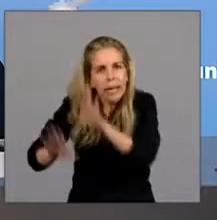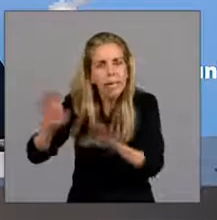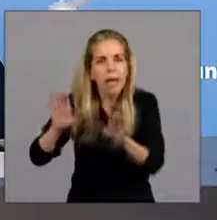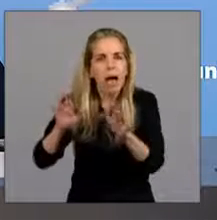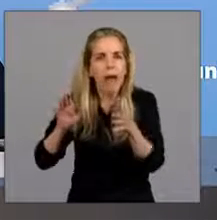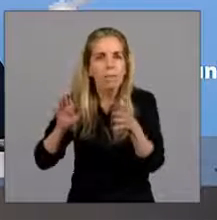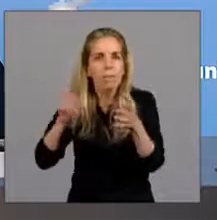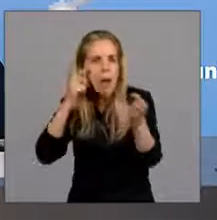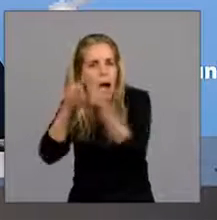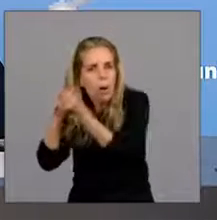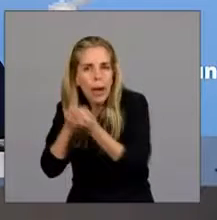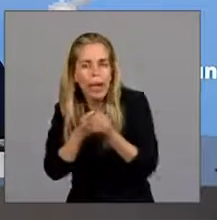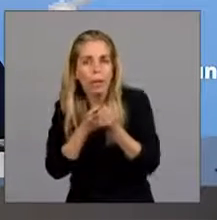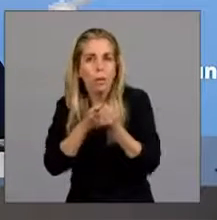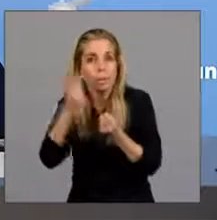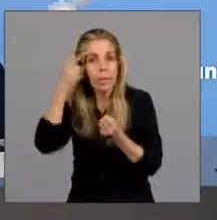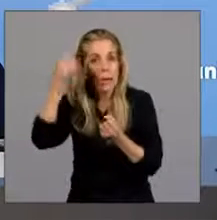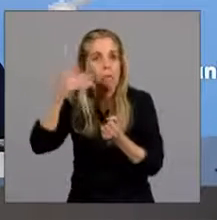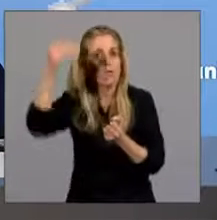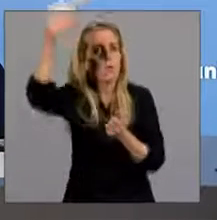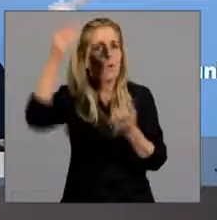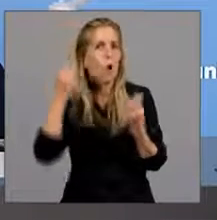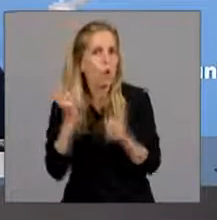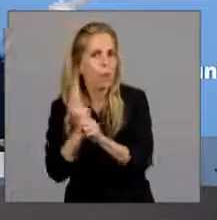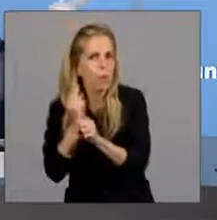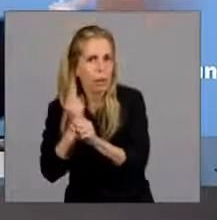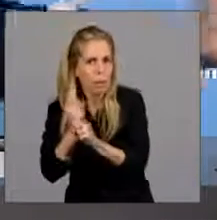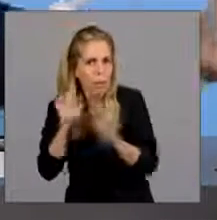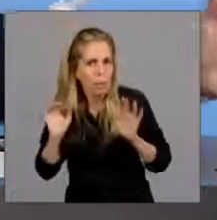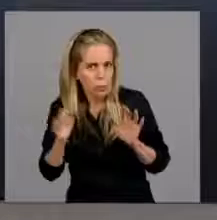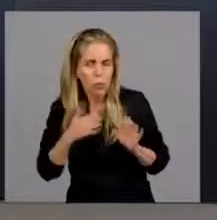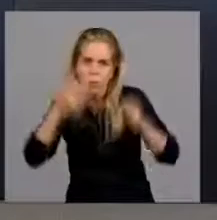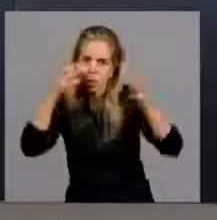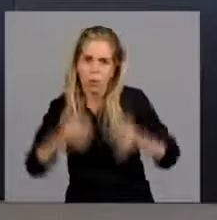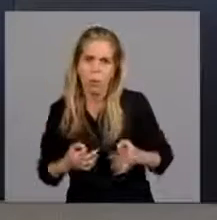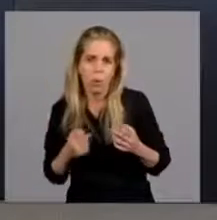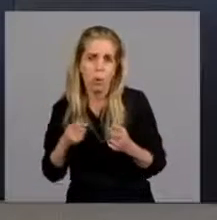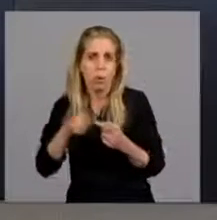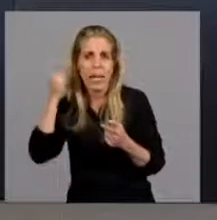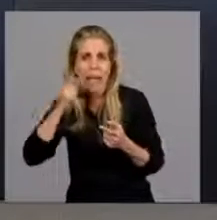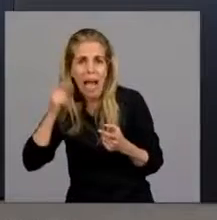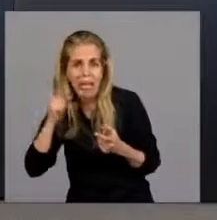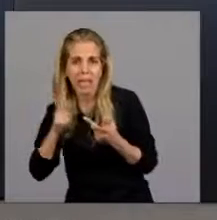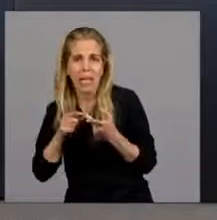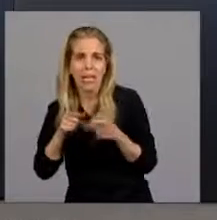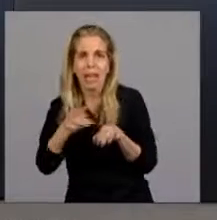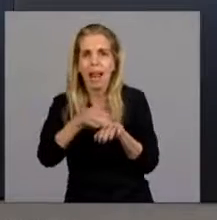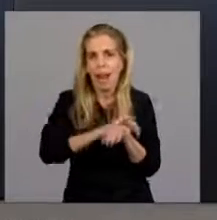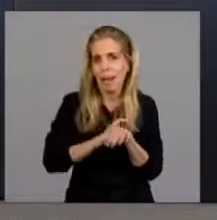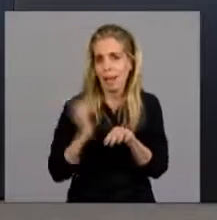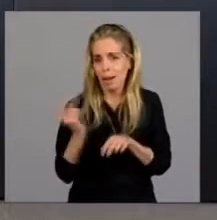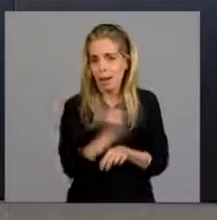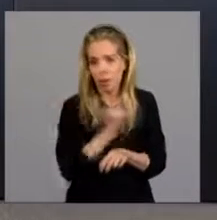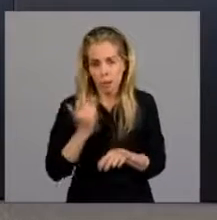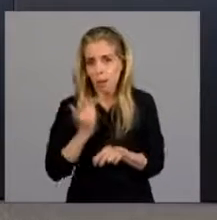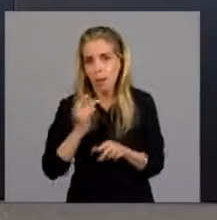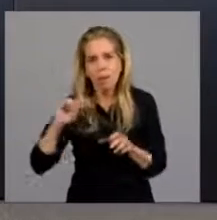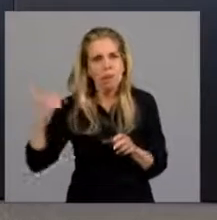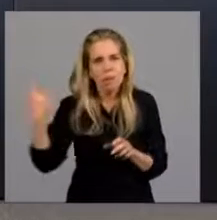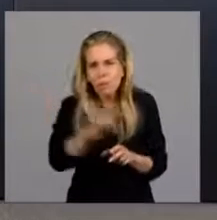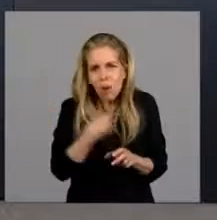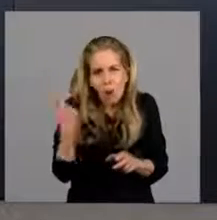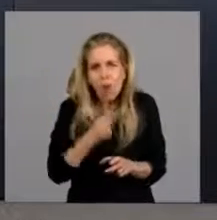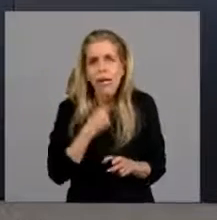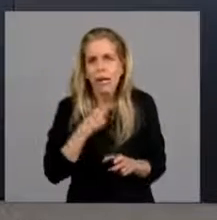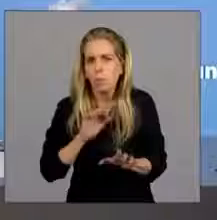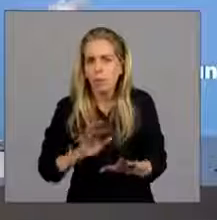en el trabajo para adelante, porque todos, yo estoy seguro que Axel y Horacio también, todos estamos queriendo